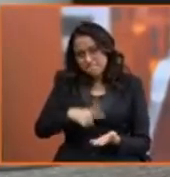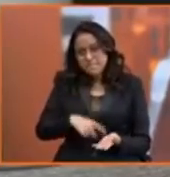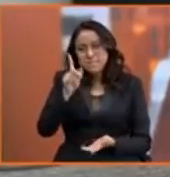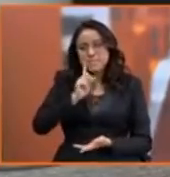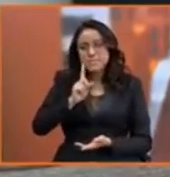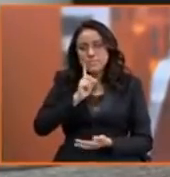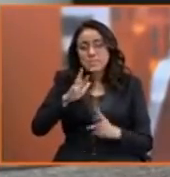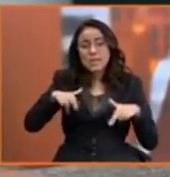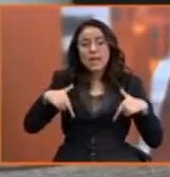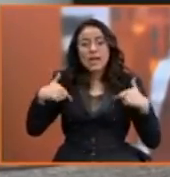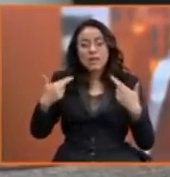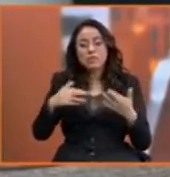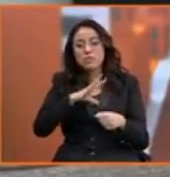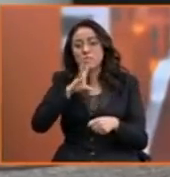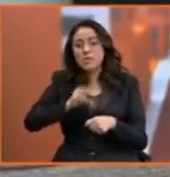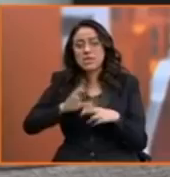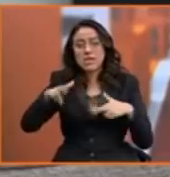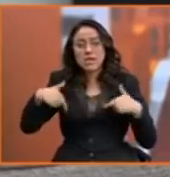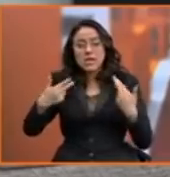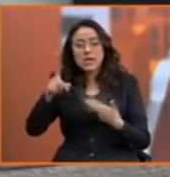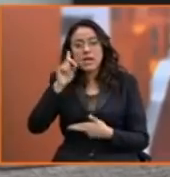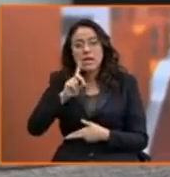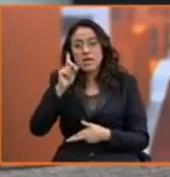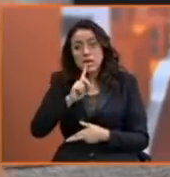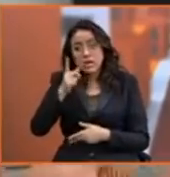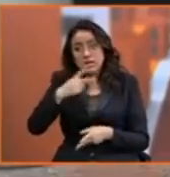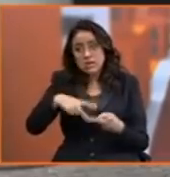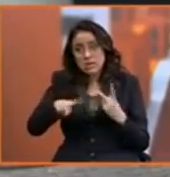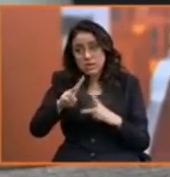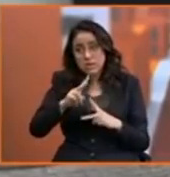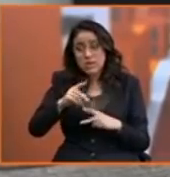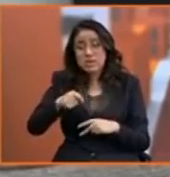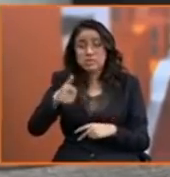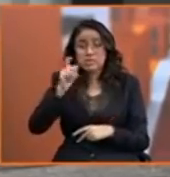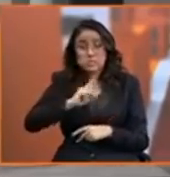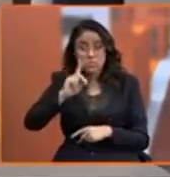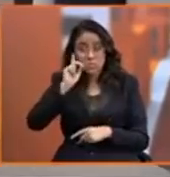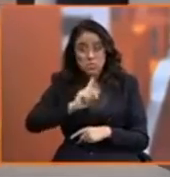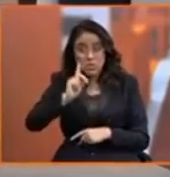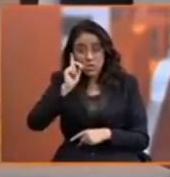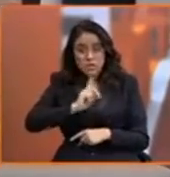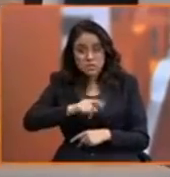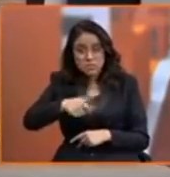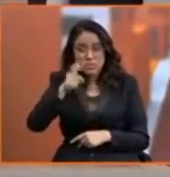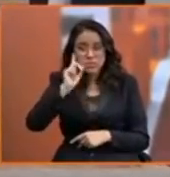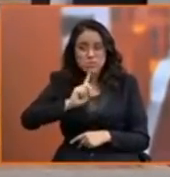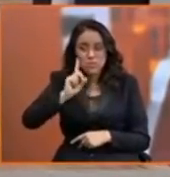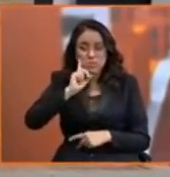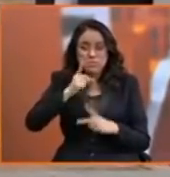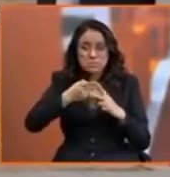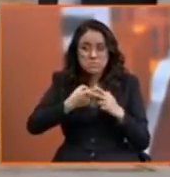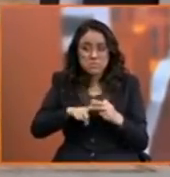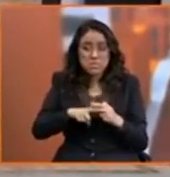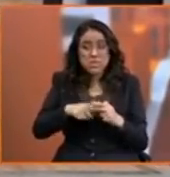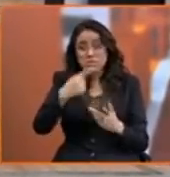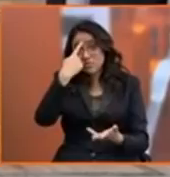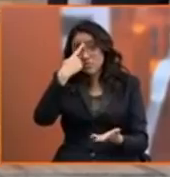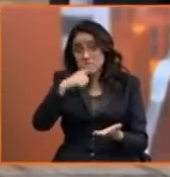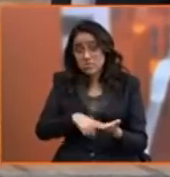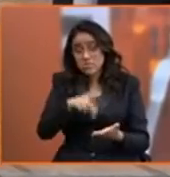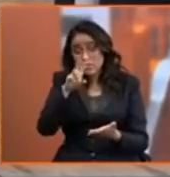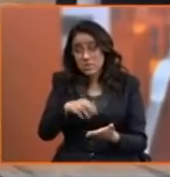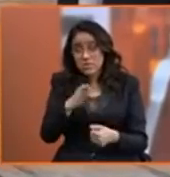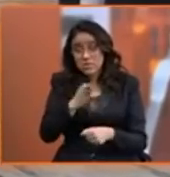la representación, femenina en la tierra, fue como la de las primeras mujeres pioneras, y creo que se traduce mucho